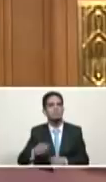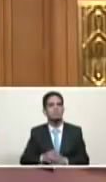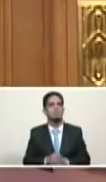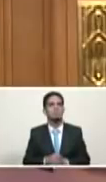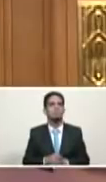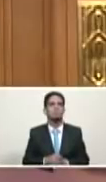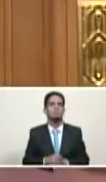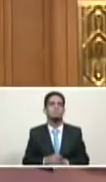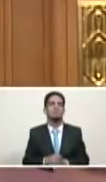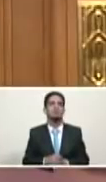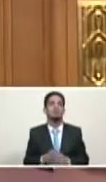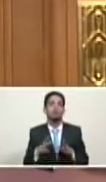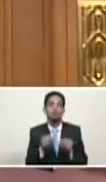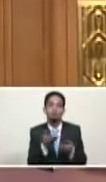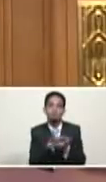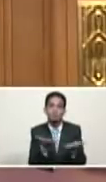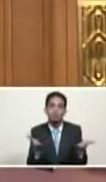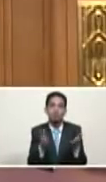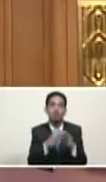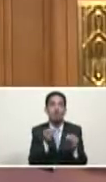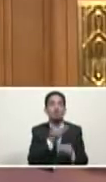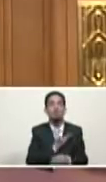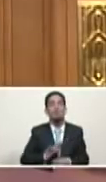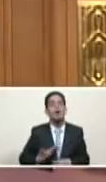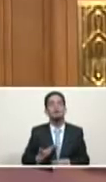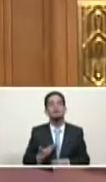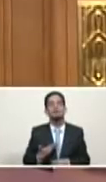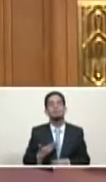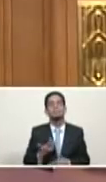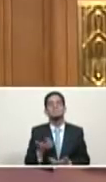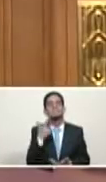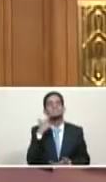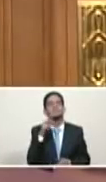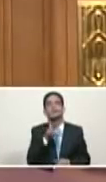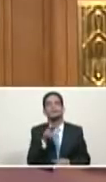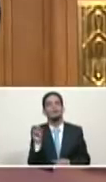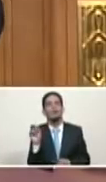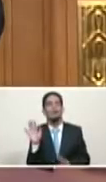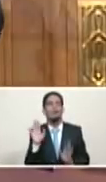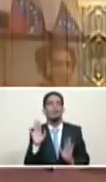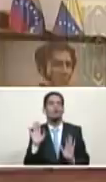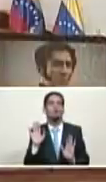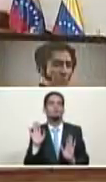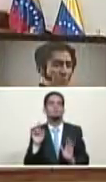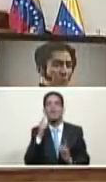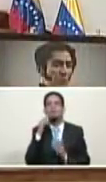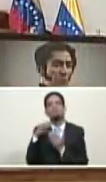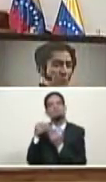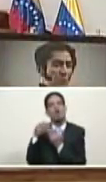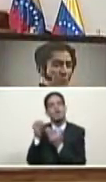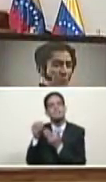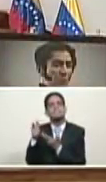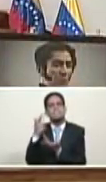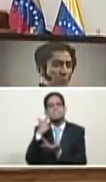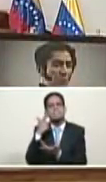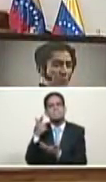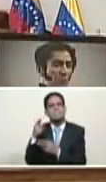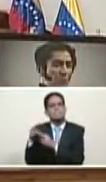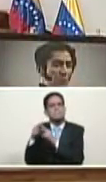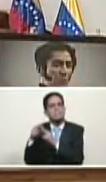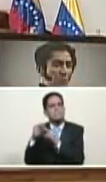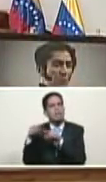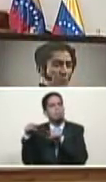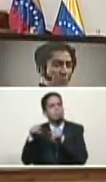empresarios. Y no que tengan que depender de un dólar criminal, de un